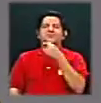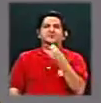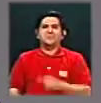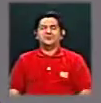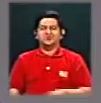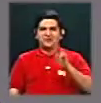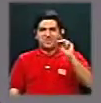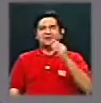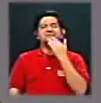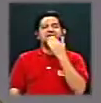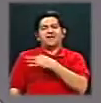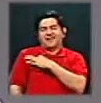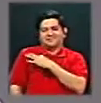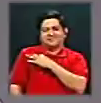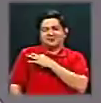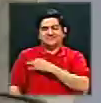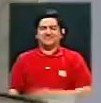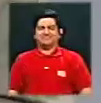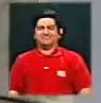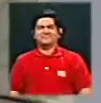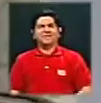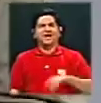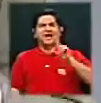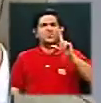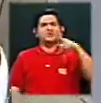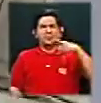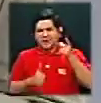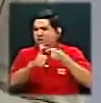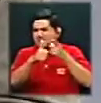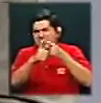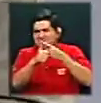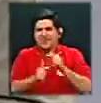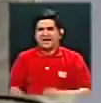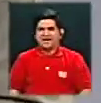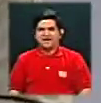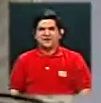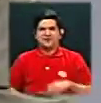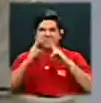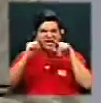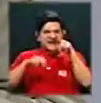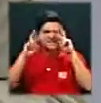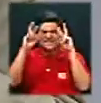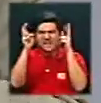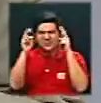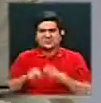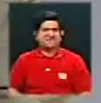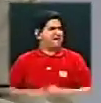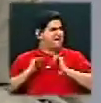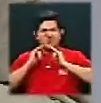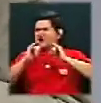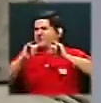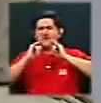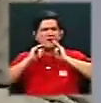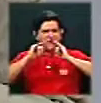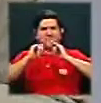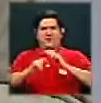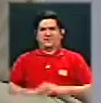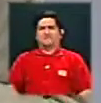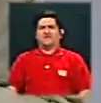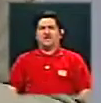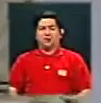por la invitación. Un gusto. Don Luis Paulino, en primer lugar, y entrando en ese tema acerca de la desigualdad, cómo se